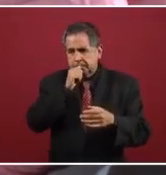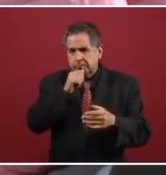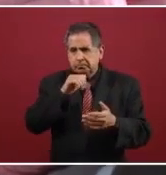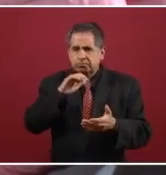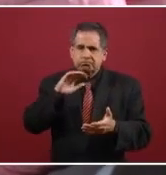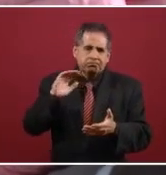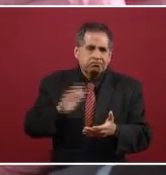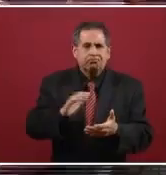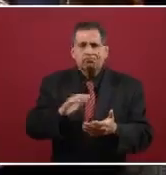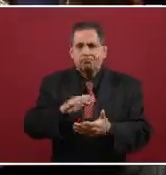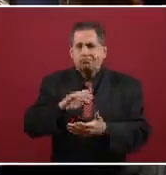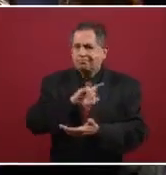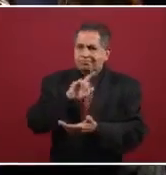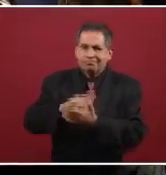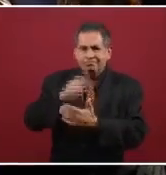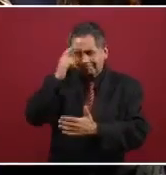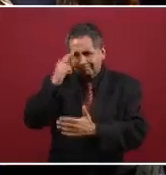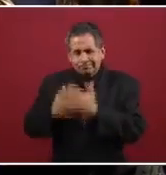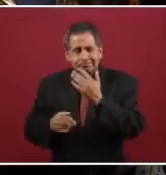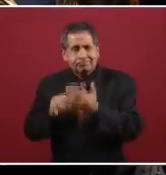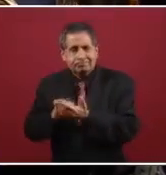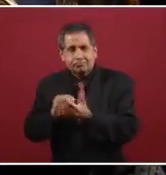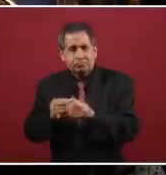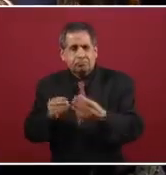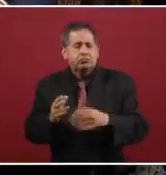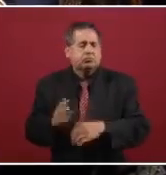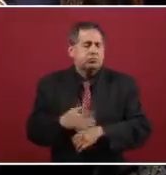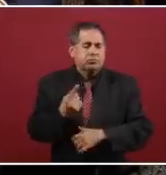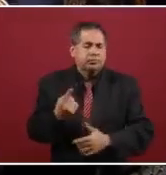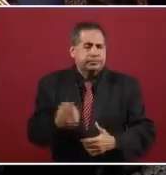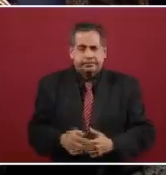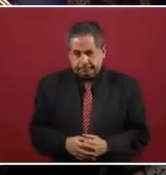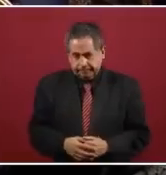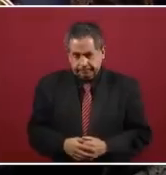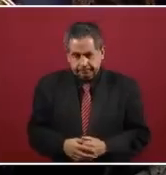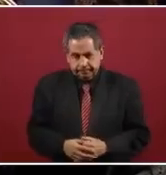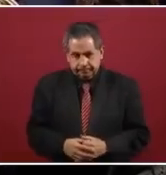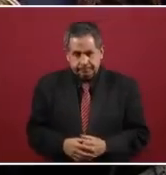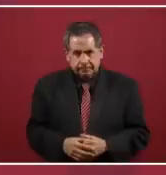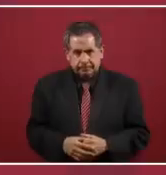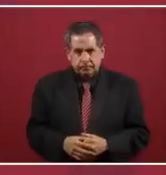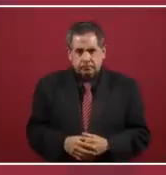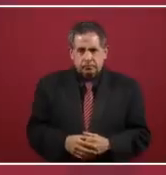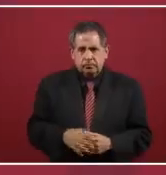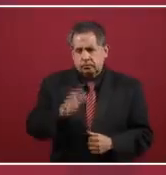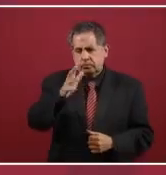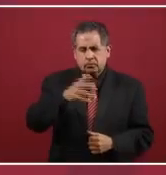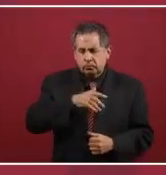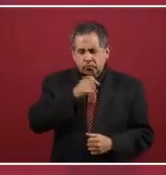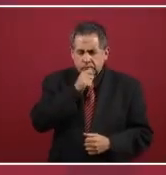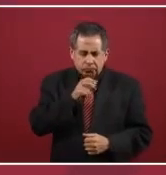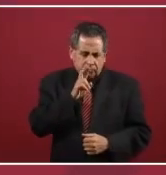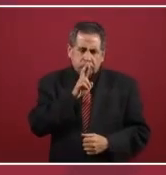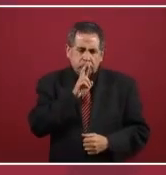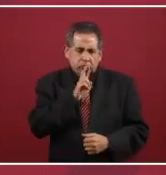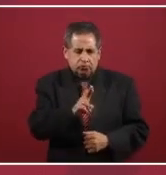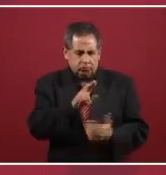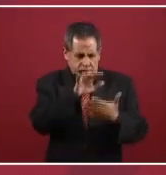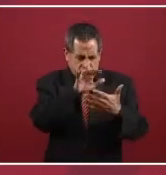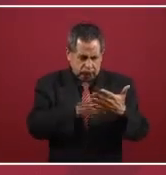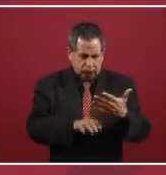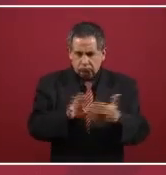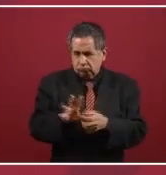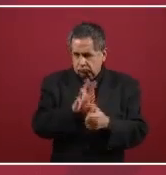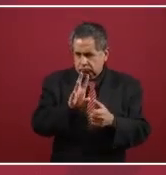de índices delictivos en el país, presidente? Bueno, no he visto el reporte